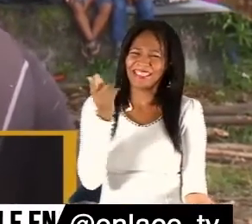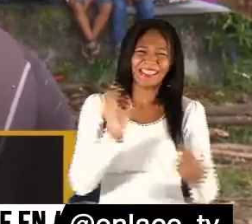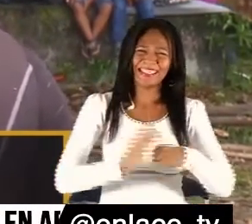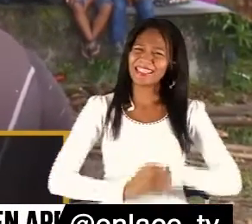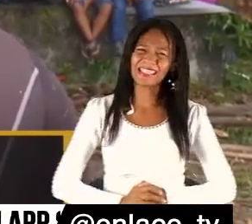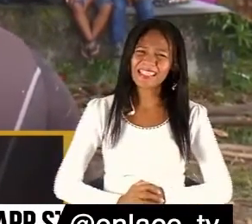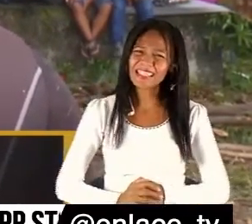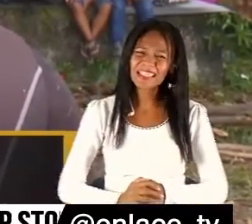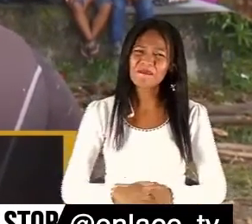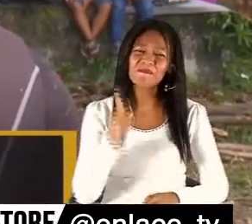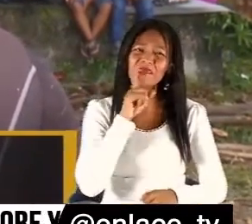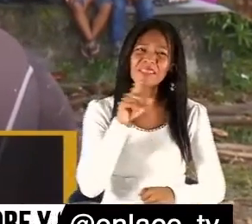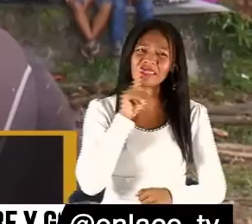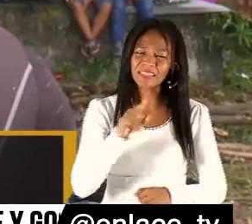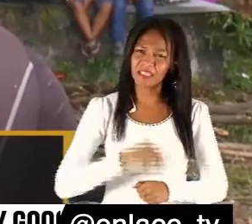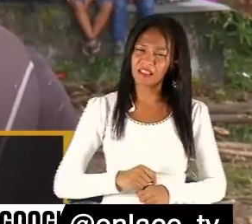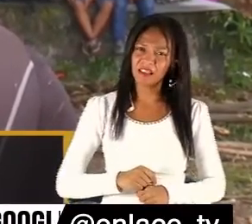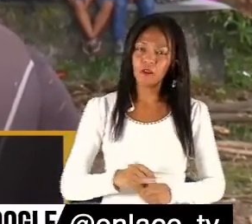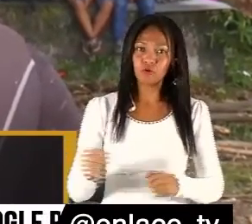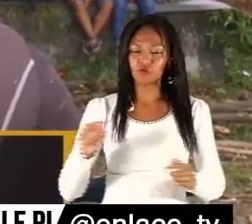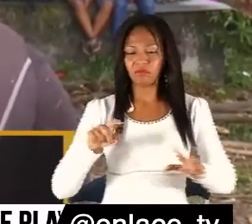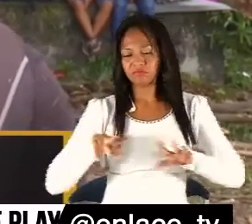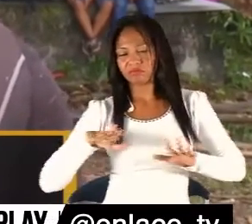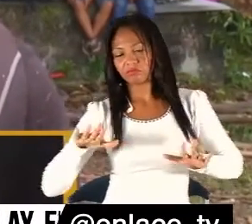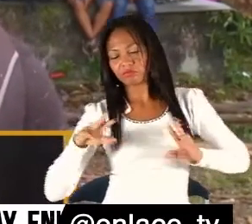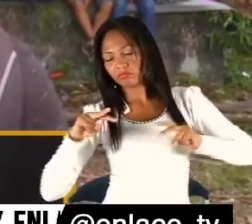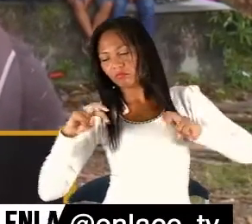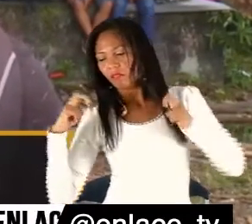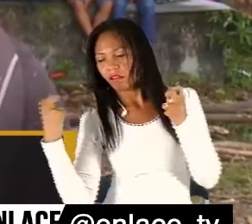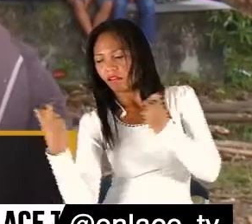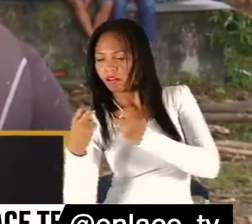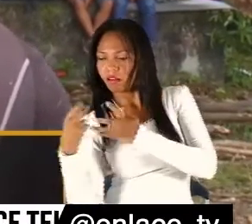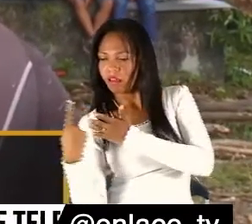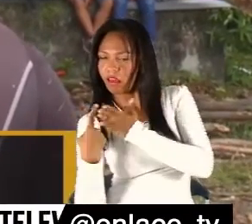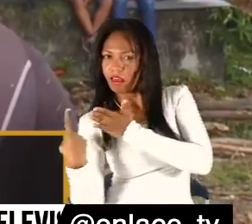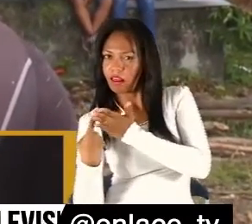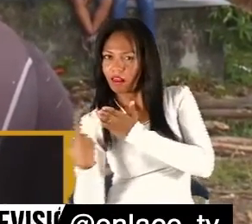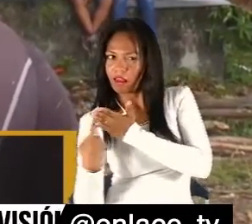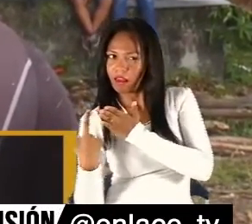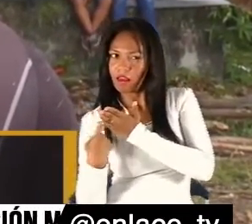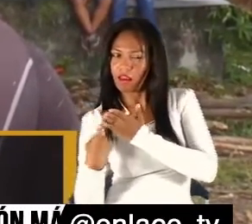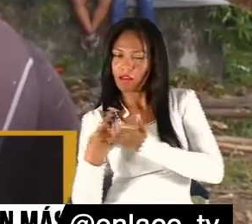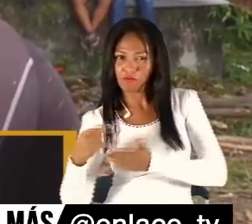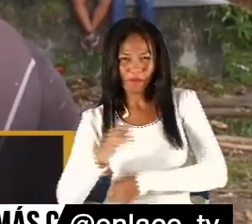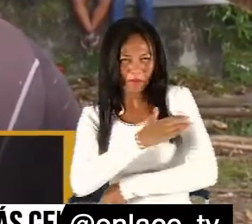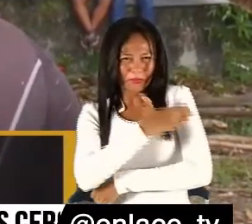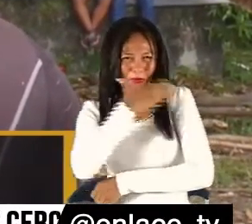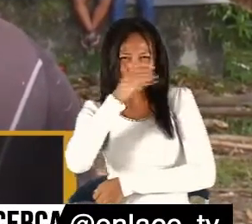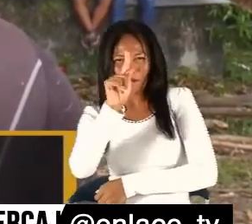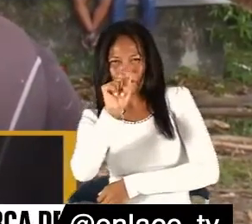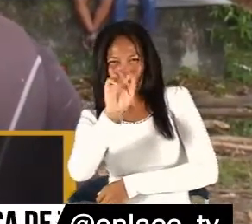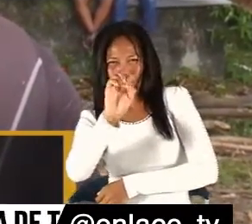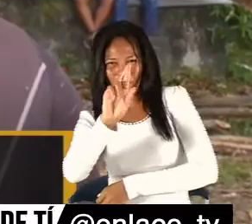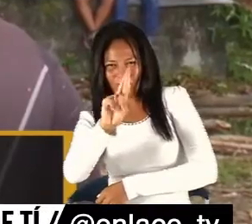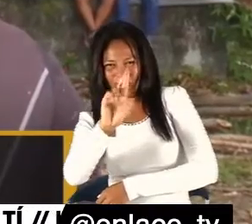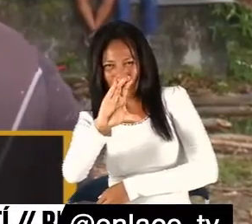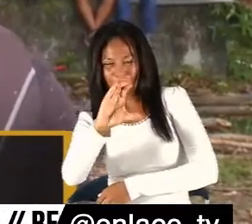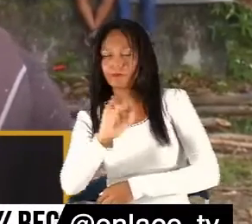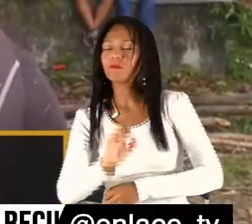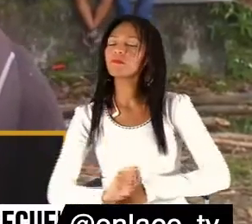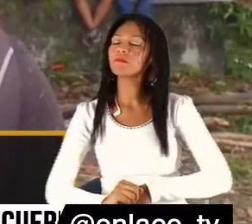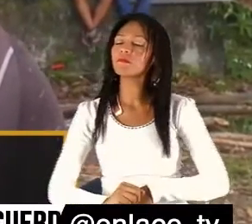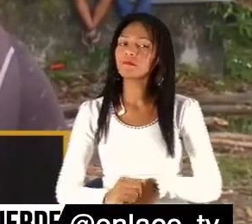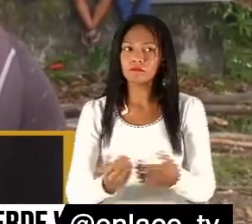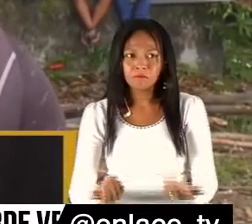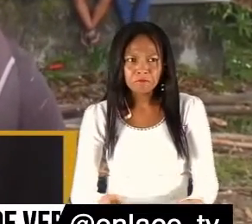hablado, ha tenido una mesa con las FARC, le ha dado vuelta y no se ha sentado con el Ejército de Liberación Nacional, pero además